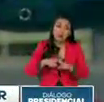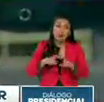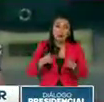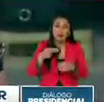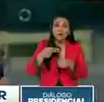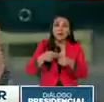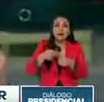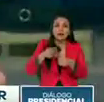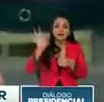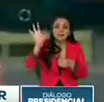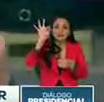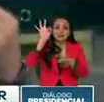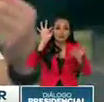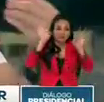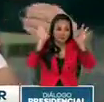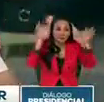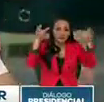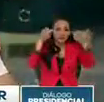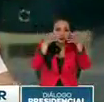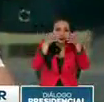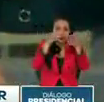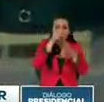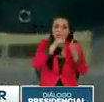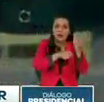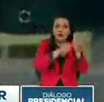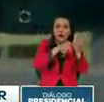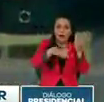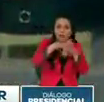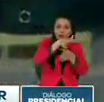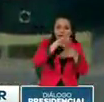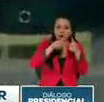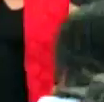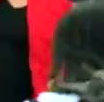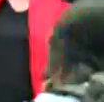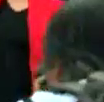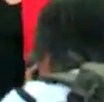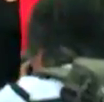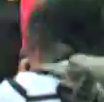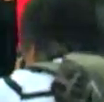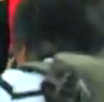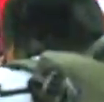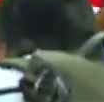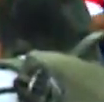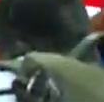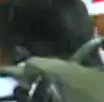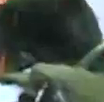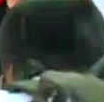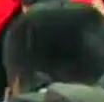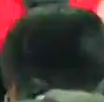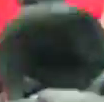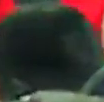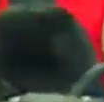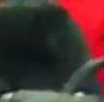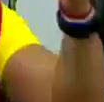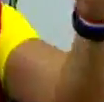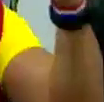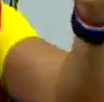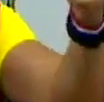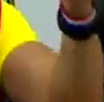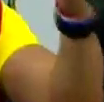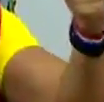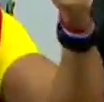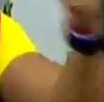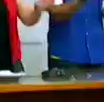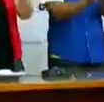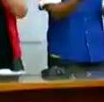los principales colegios de abogados, de las principales universidades. Descartó que busque conformar una asamblea constituyente para cambiar la